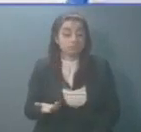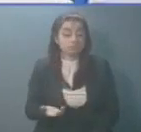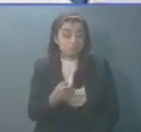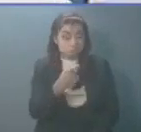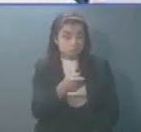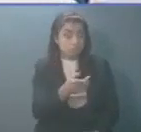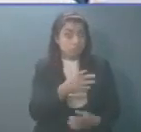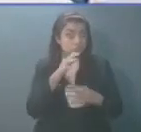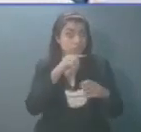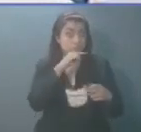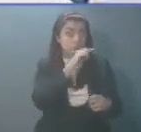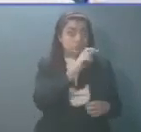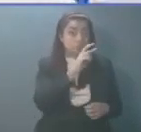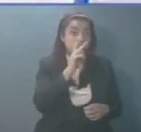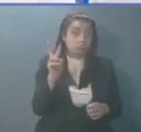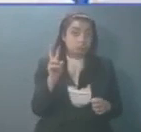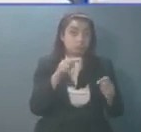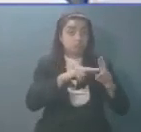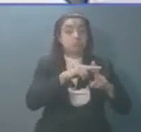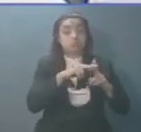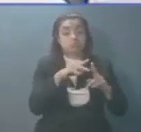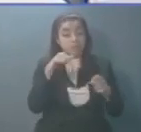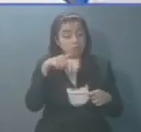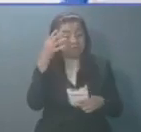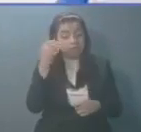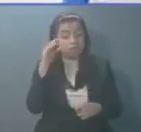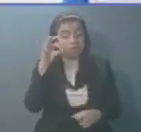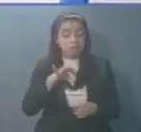Ustedes les prometieron que este día iban a votar.